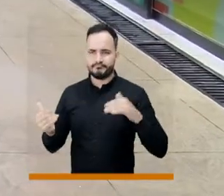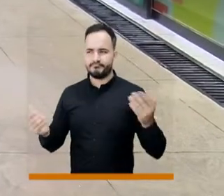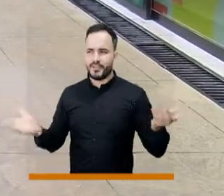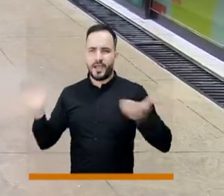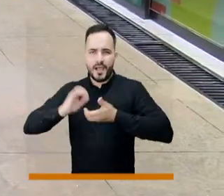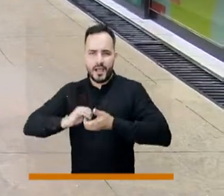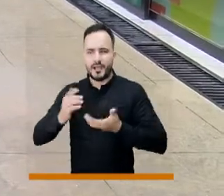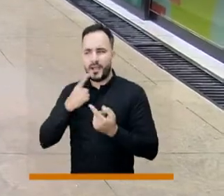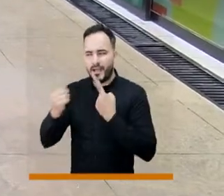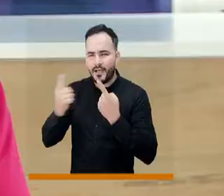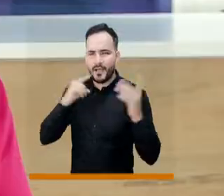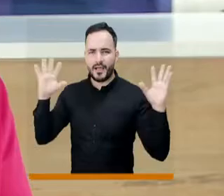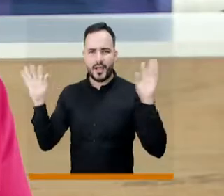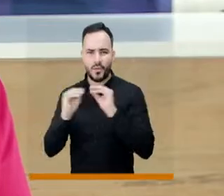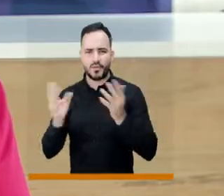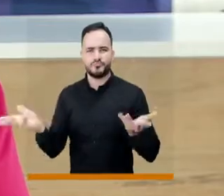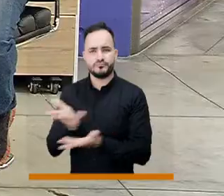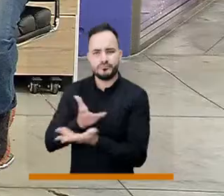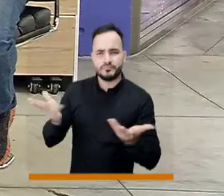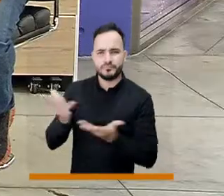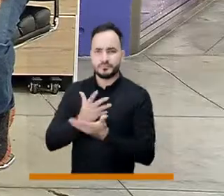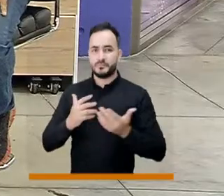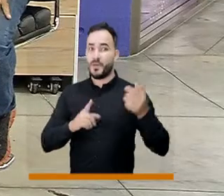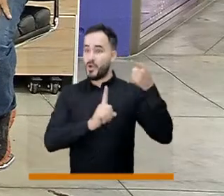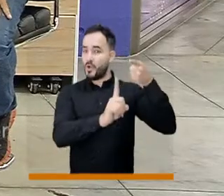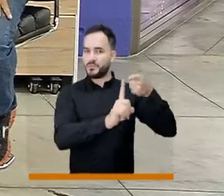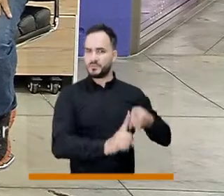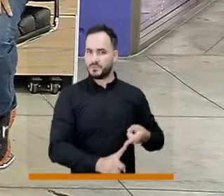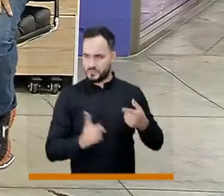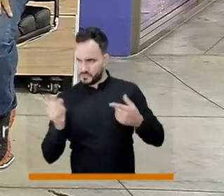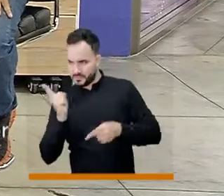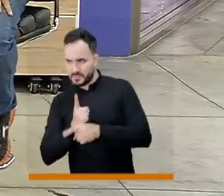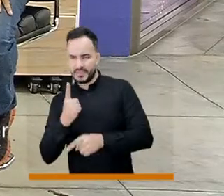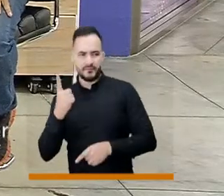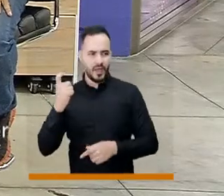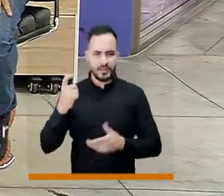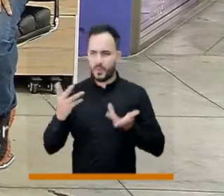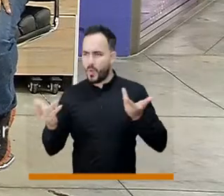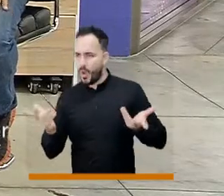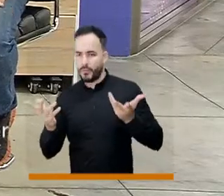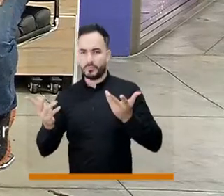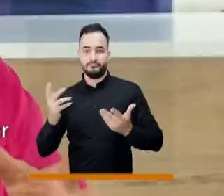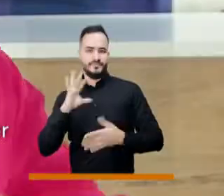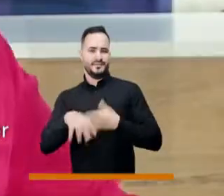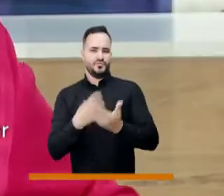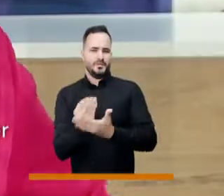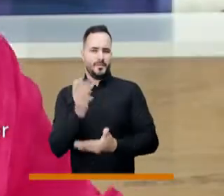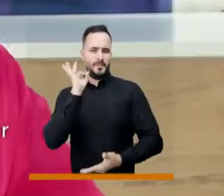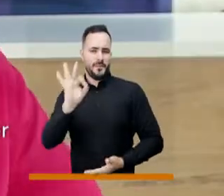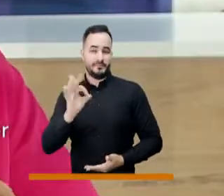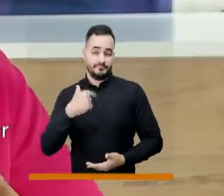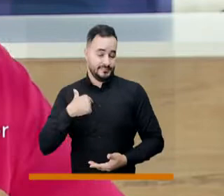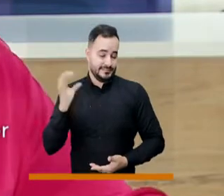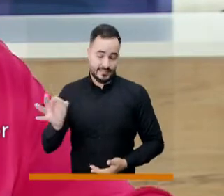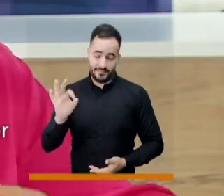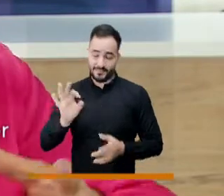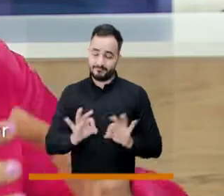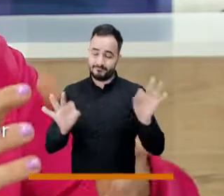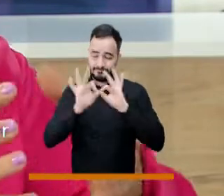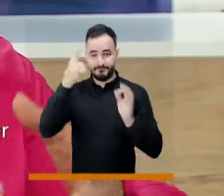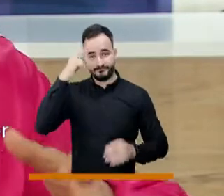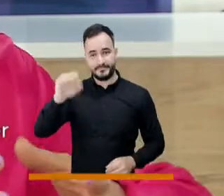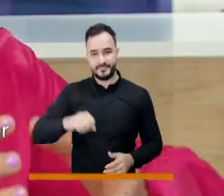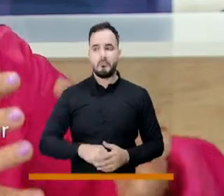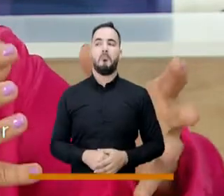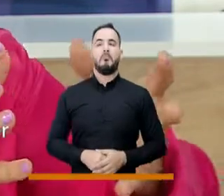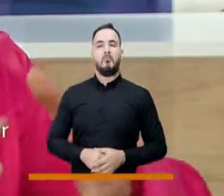este caso, con los coworking privados, hacer alianzas y juntos trabajar y hacer, unificar y hacer